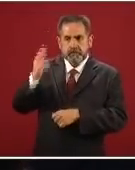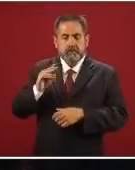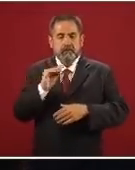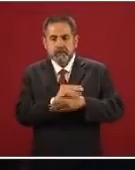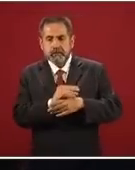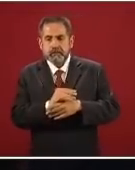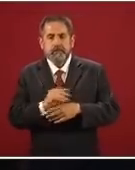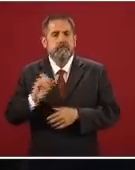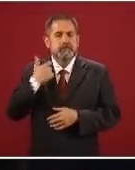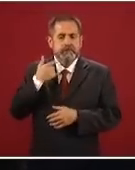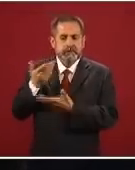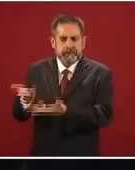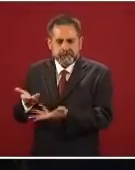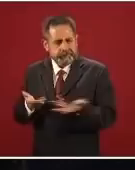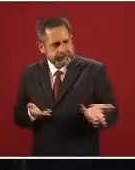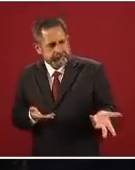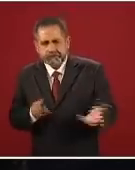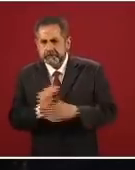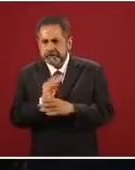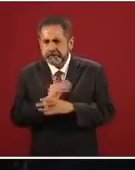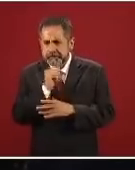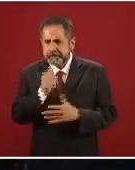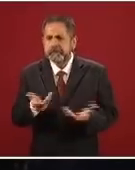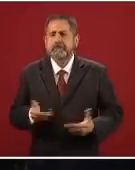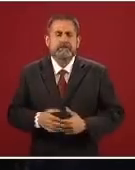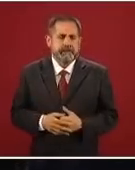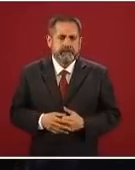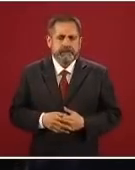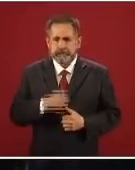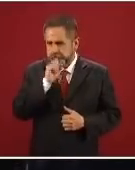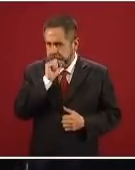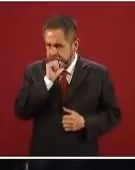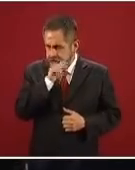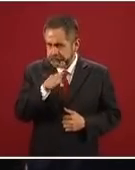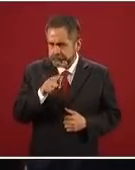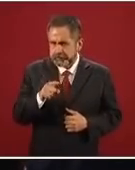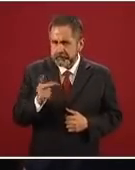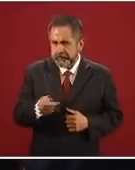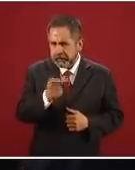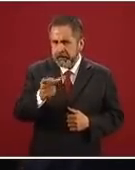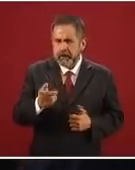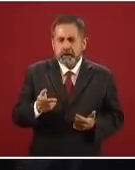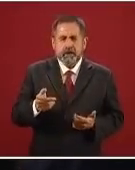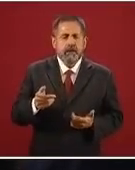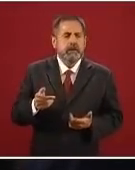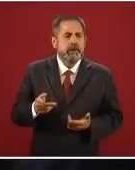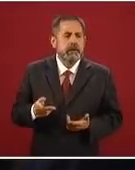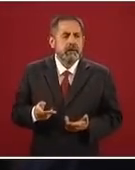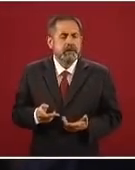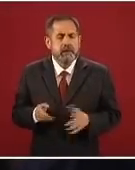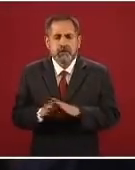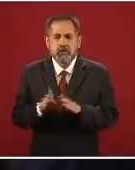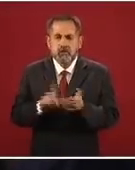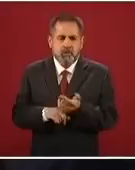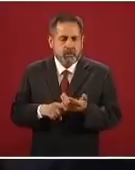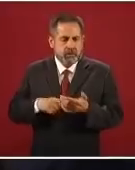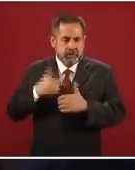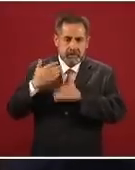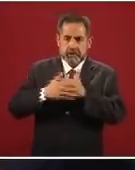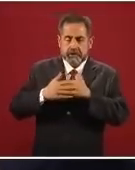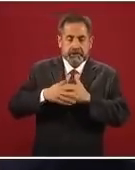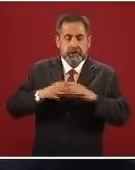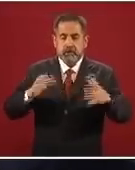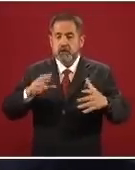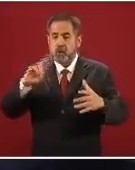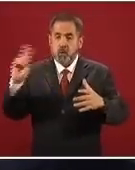estuvo en ese cargo. Y también, presidente, va de fondo una profunda exigencia de democratización